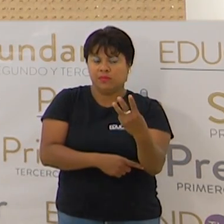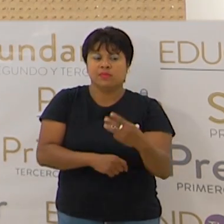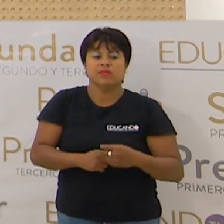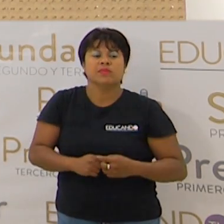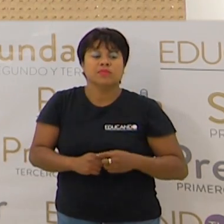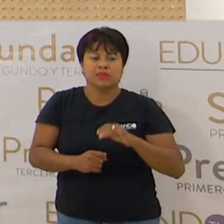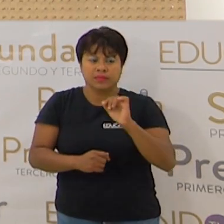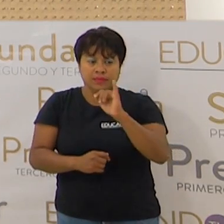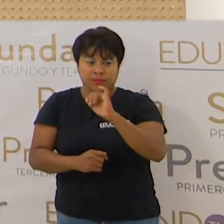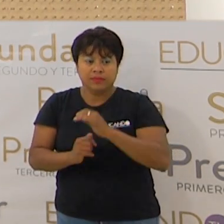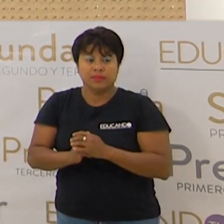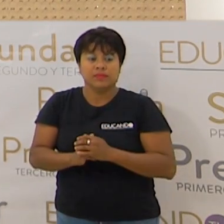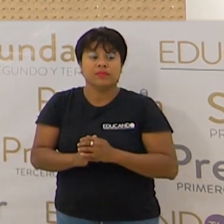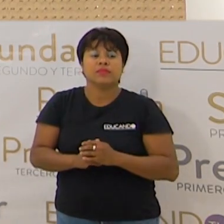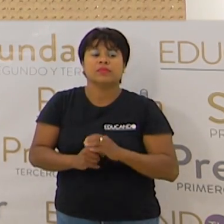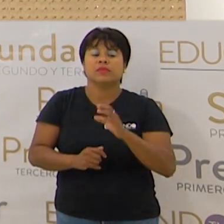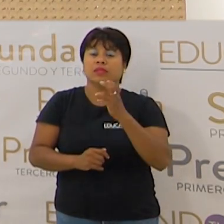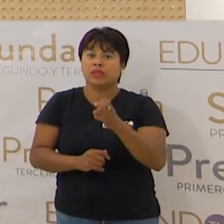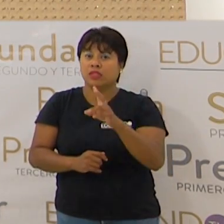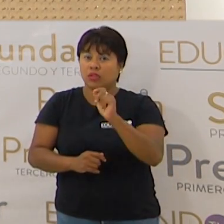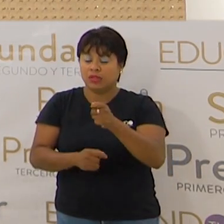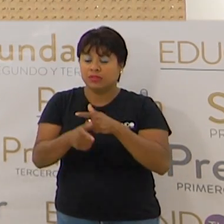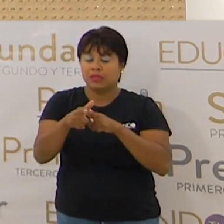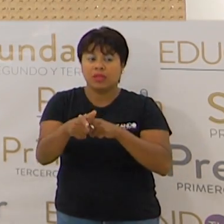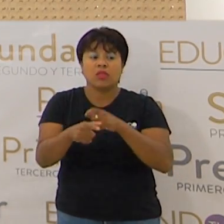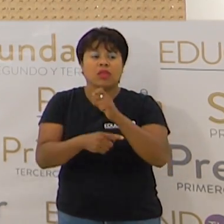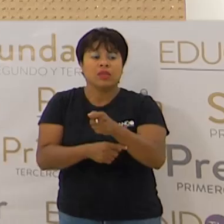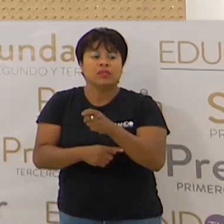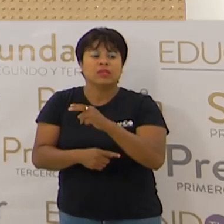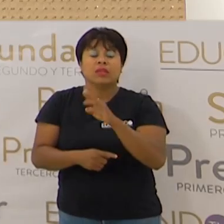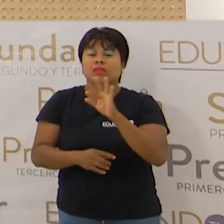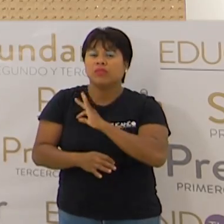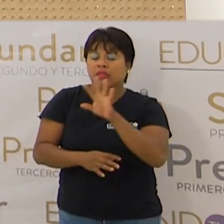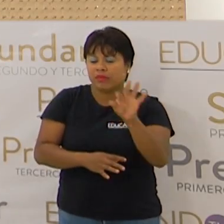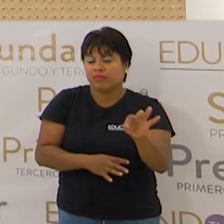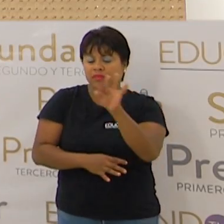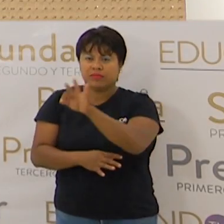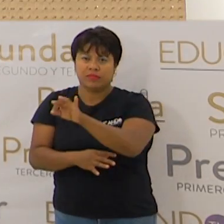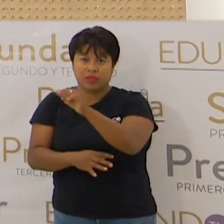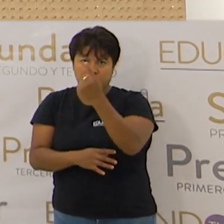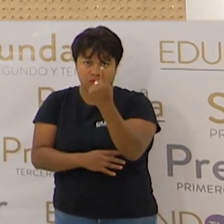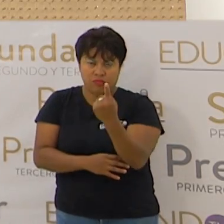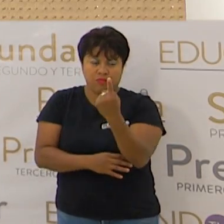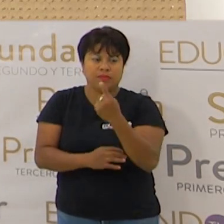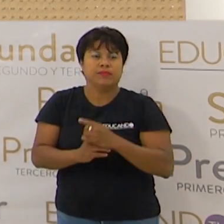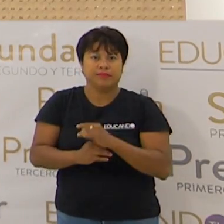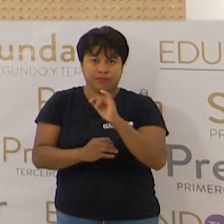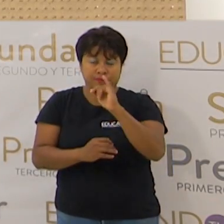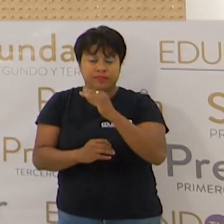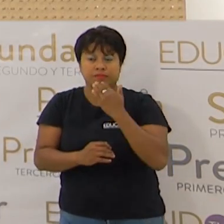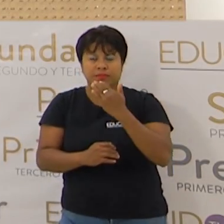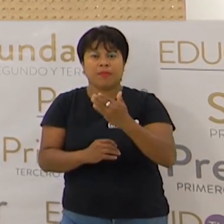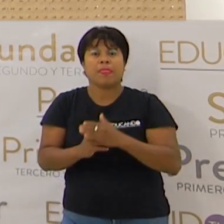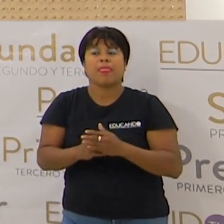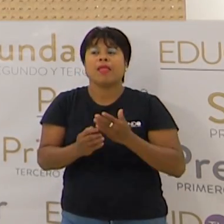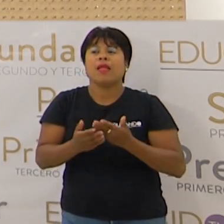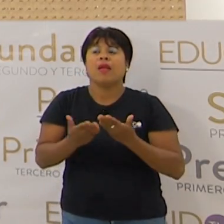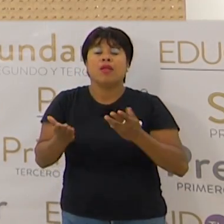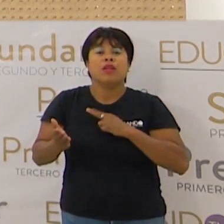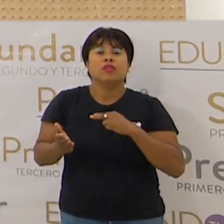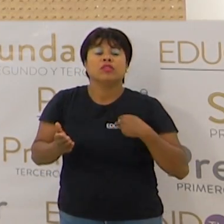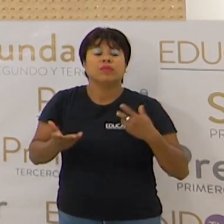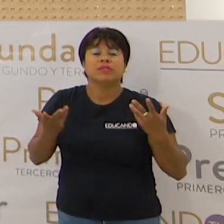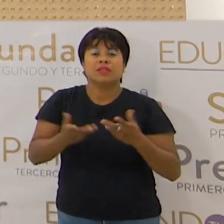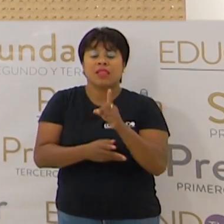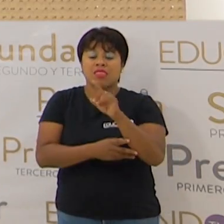este, ¿sí? Al no ser consecutivos quiere decir que se va a brincar uno, ¿verdad? Bien, pues vamos a